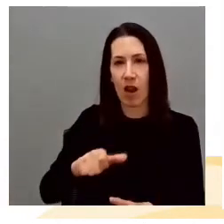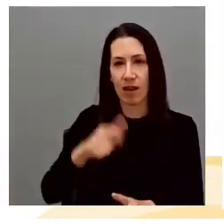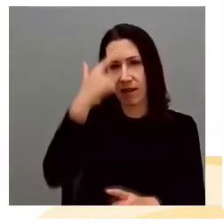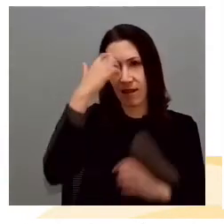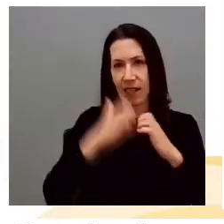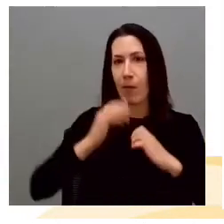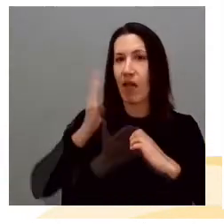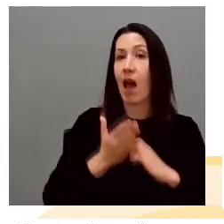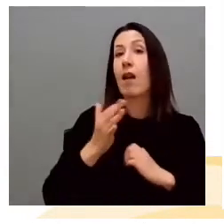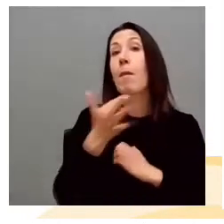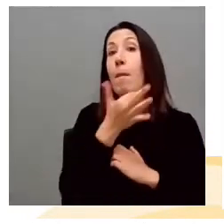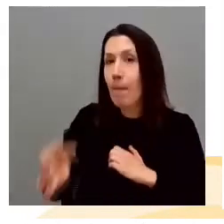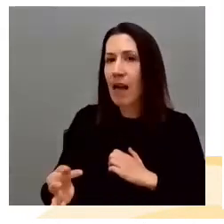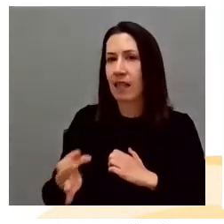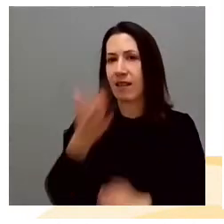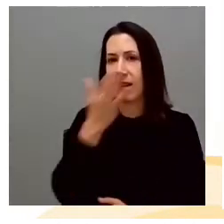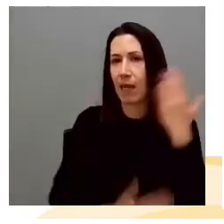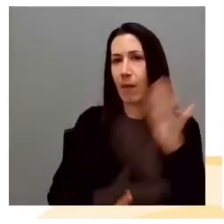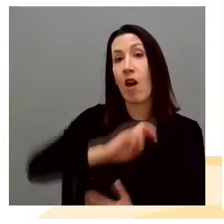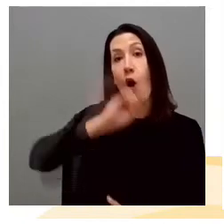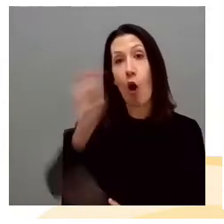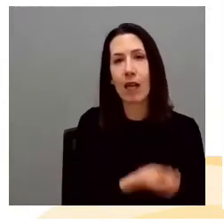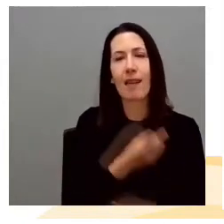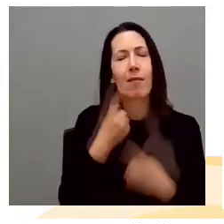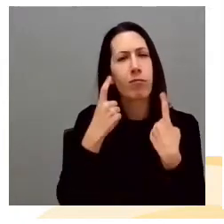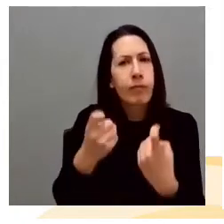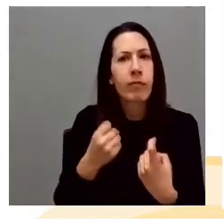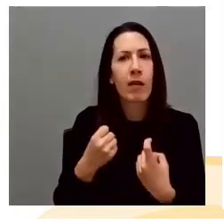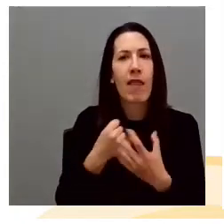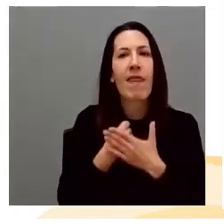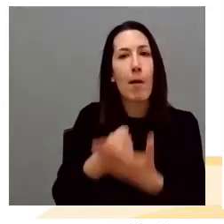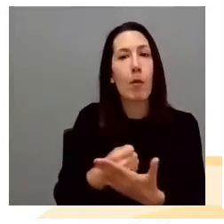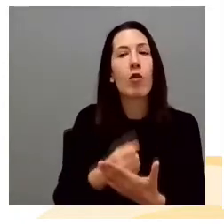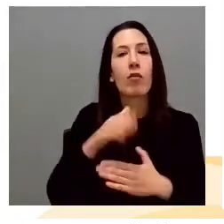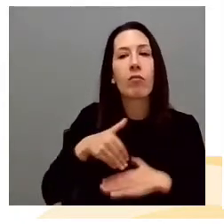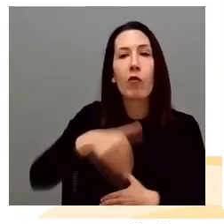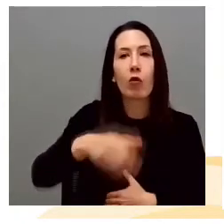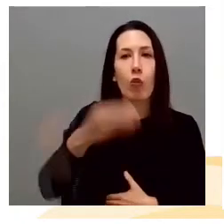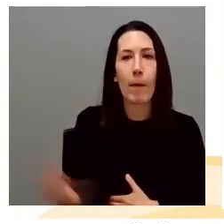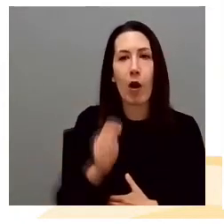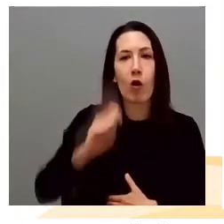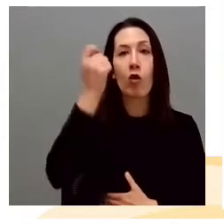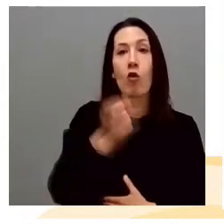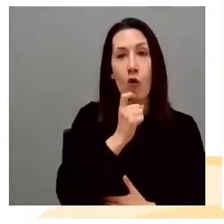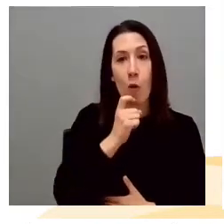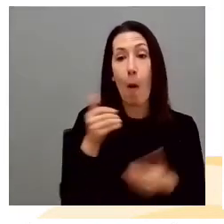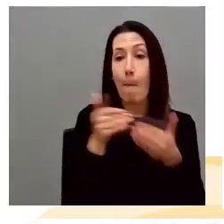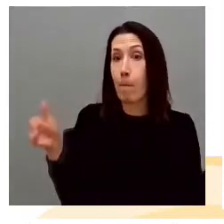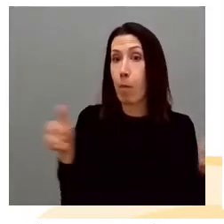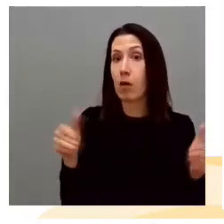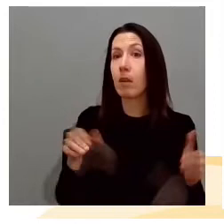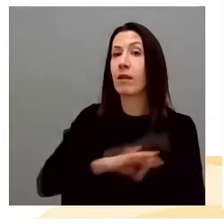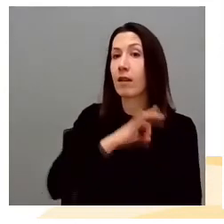y otras discapacidades con grandes necesidades de apoyo y sobre cómo alcanzarlo. abrirá la mesa institucional don